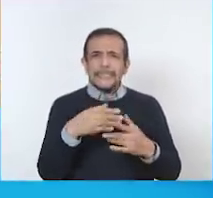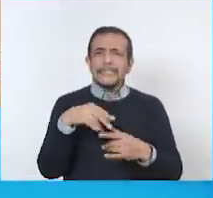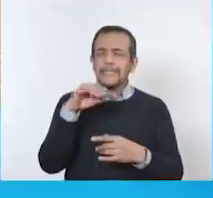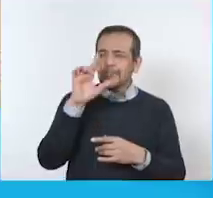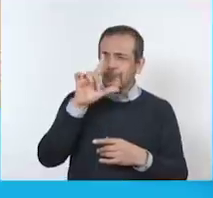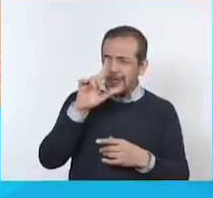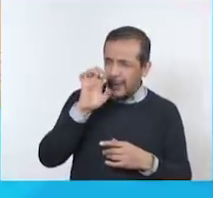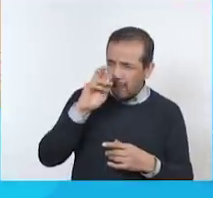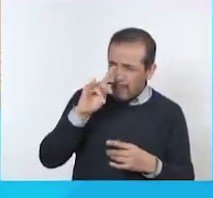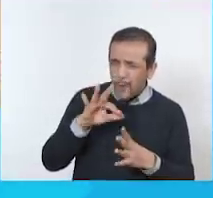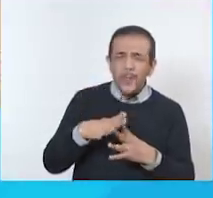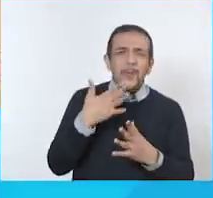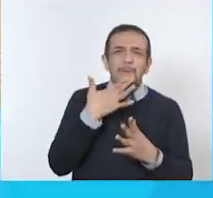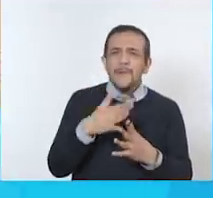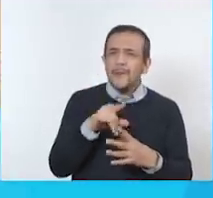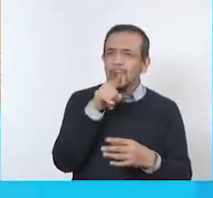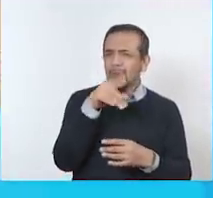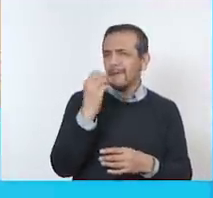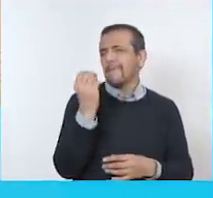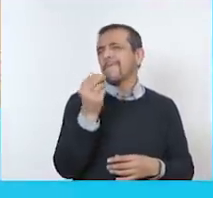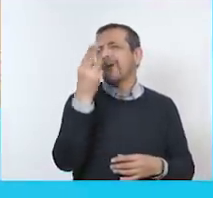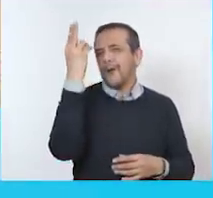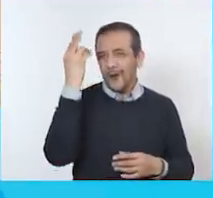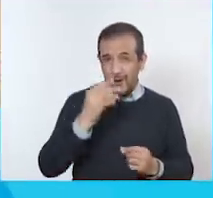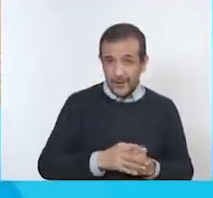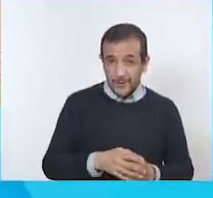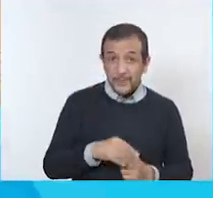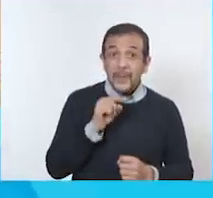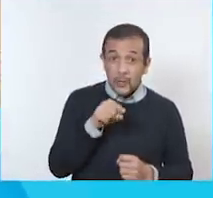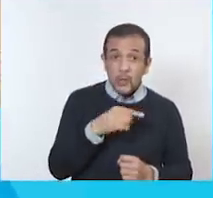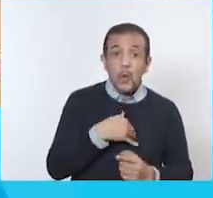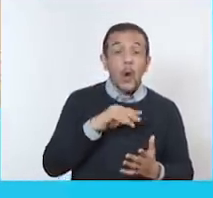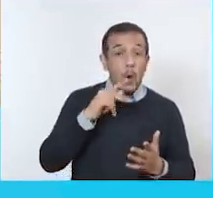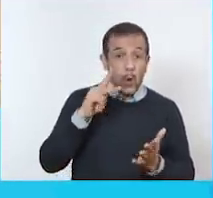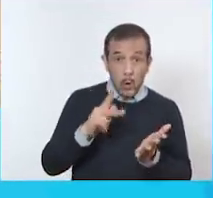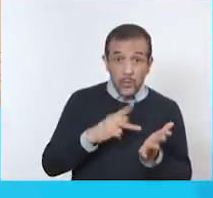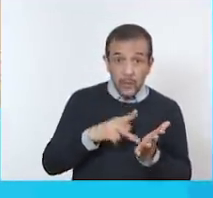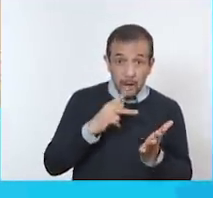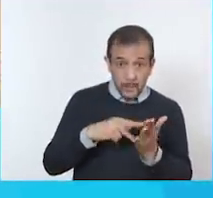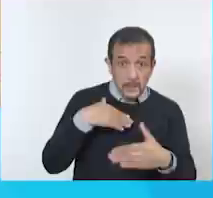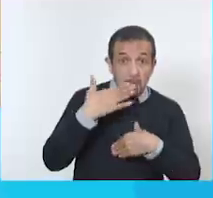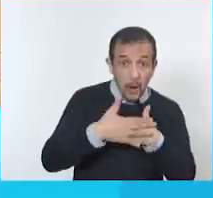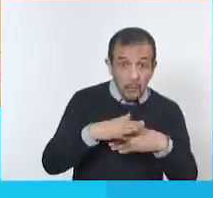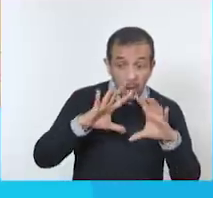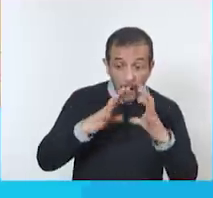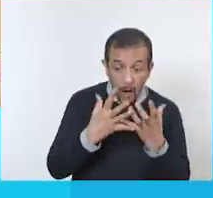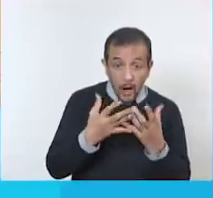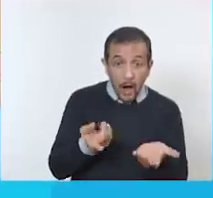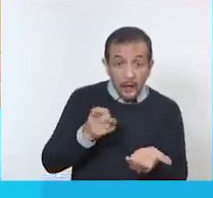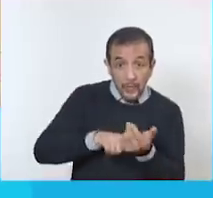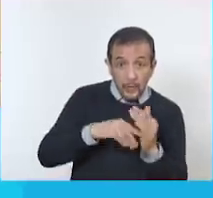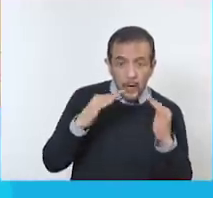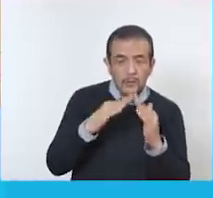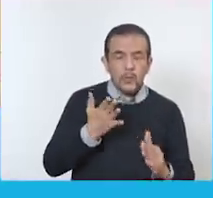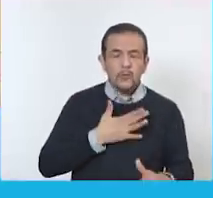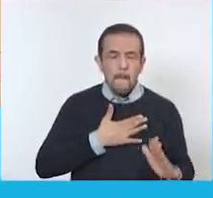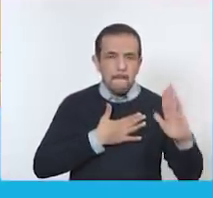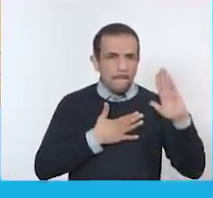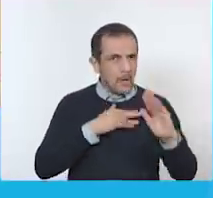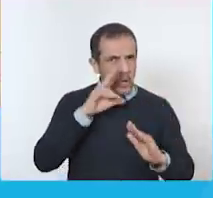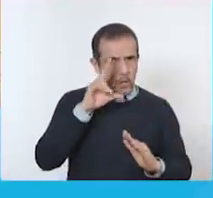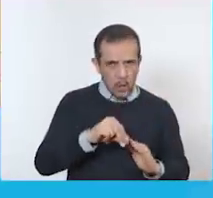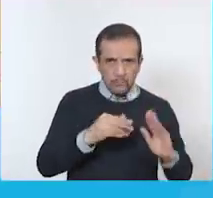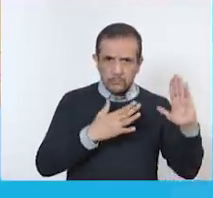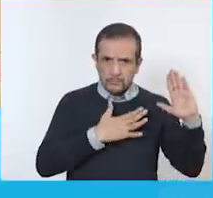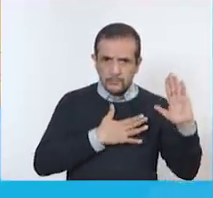don Leopoldo! ¡Qué fortuna! ¿Sabe qué? ¡Ya nunca voy a volver a jugar pelota dentro de la casa! ¡Se lo